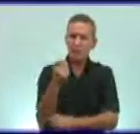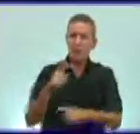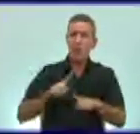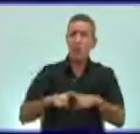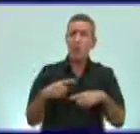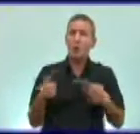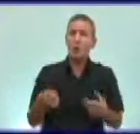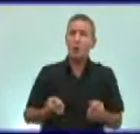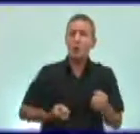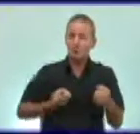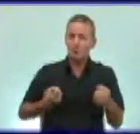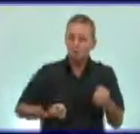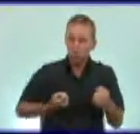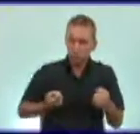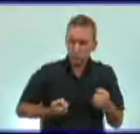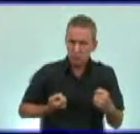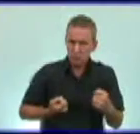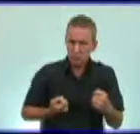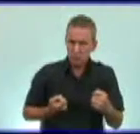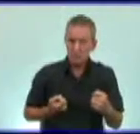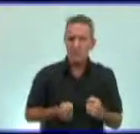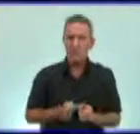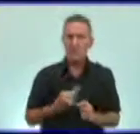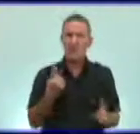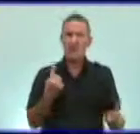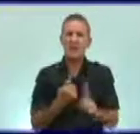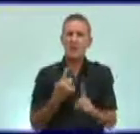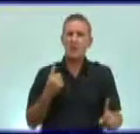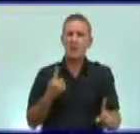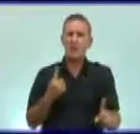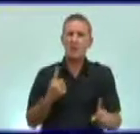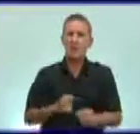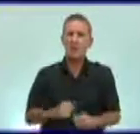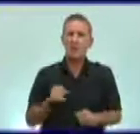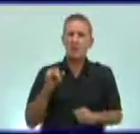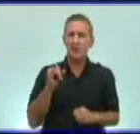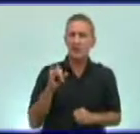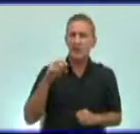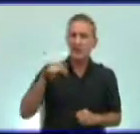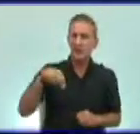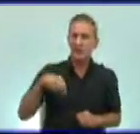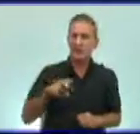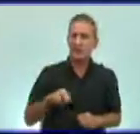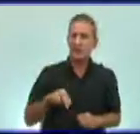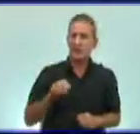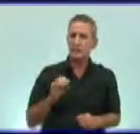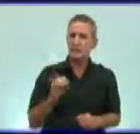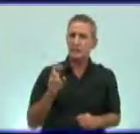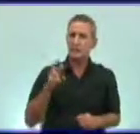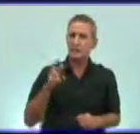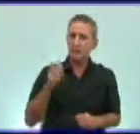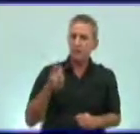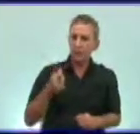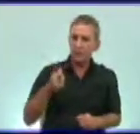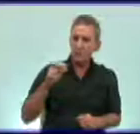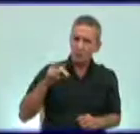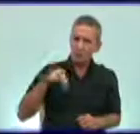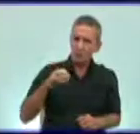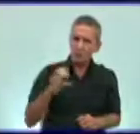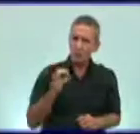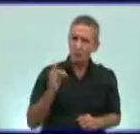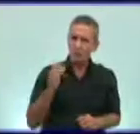y pretendía luchar contra la ignorancia. El elemento causal que provocó su asesinato es